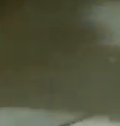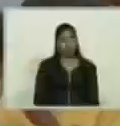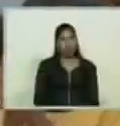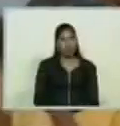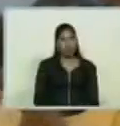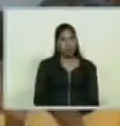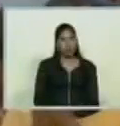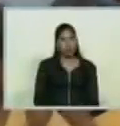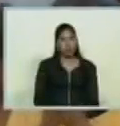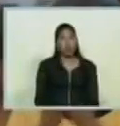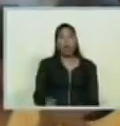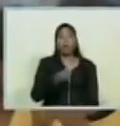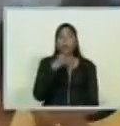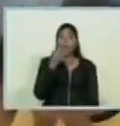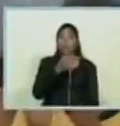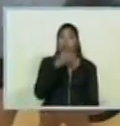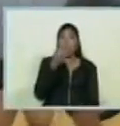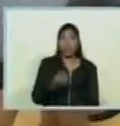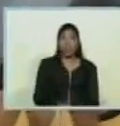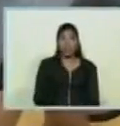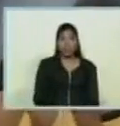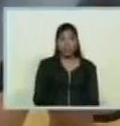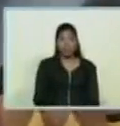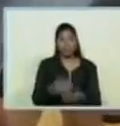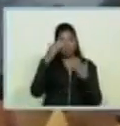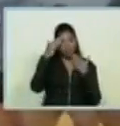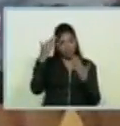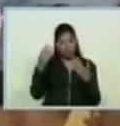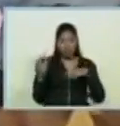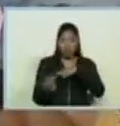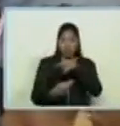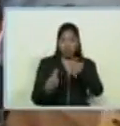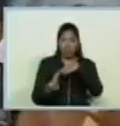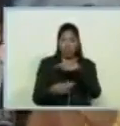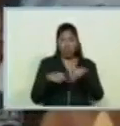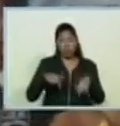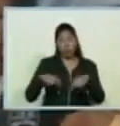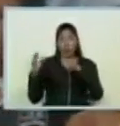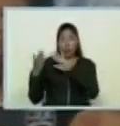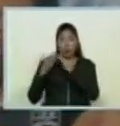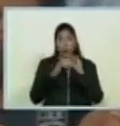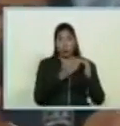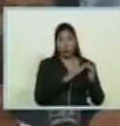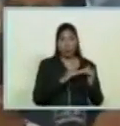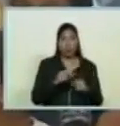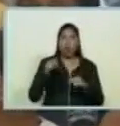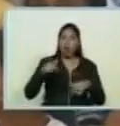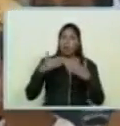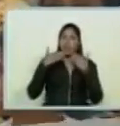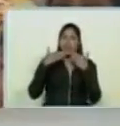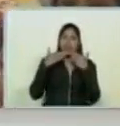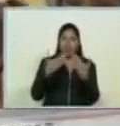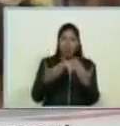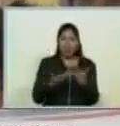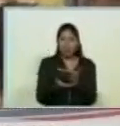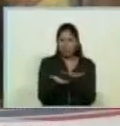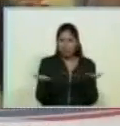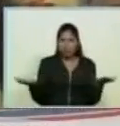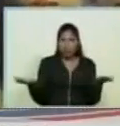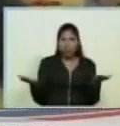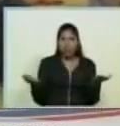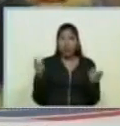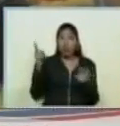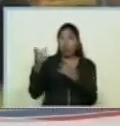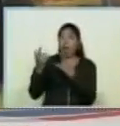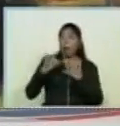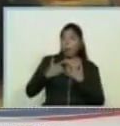Buenas tardes, querido presidente, un saludo revolucionario desde aquí de Comuna La Veguita. Hoy estamos agradecidos con usted, pagando amor con amor se